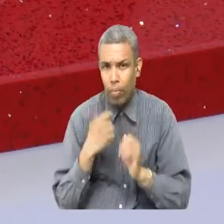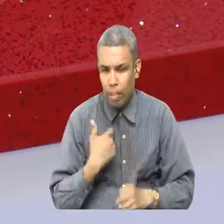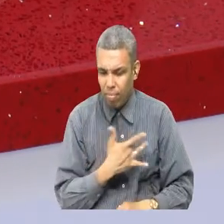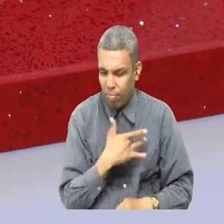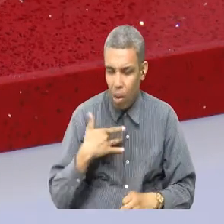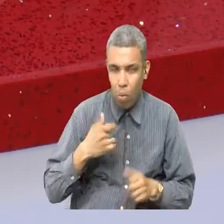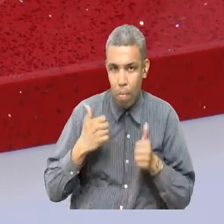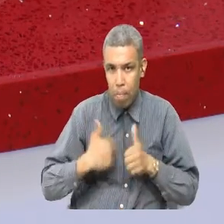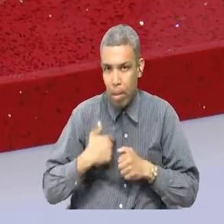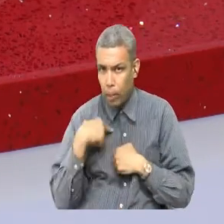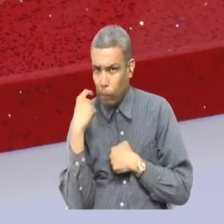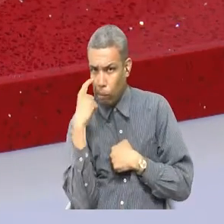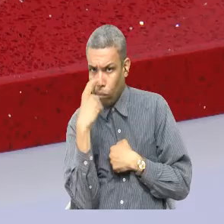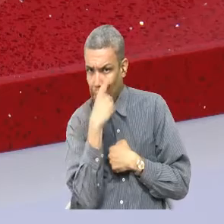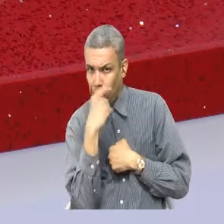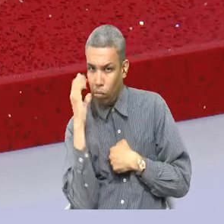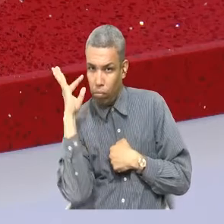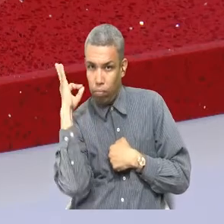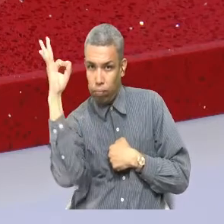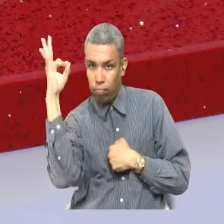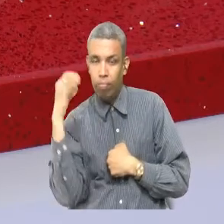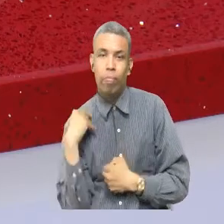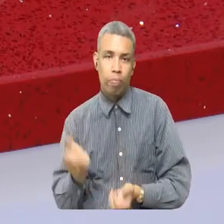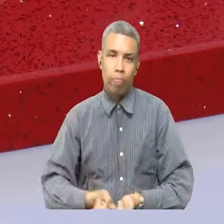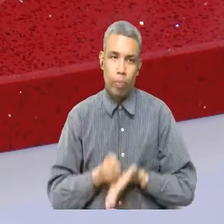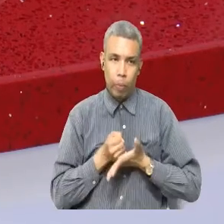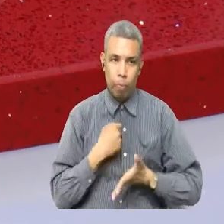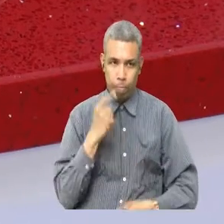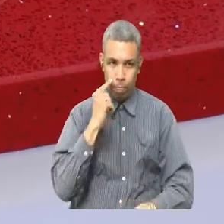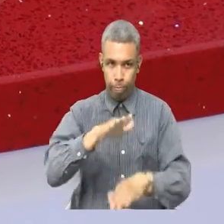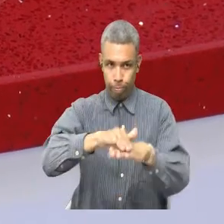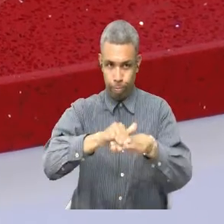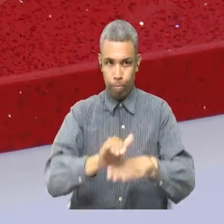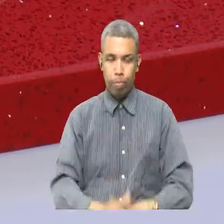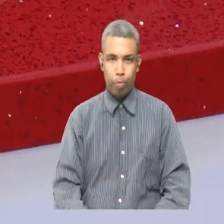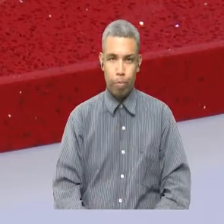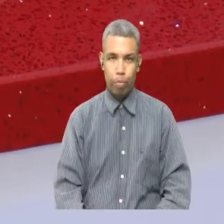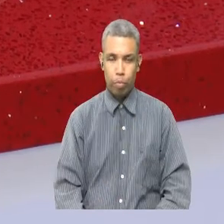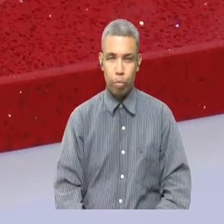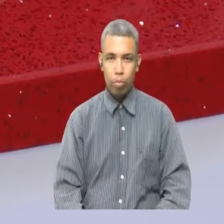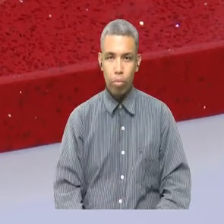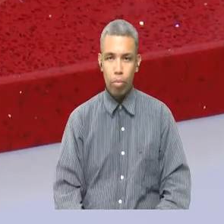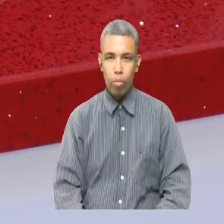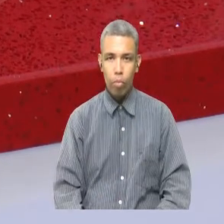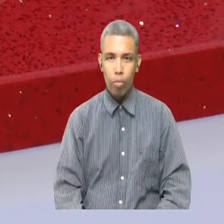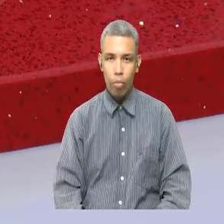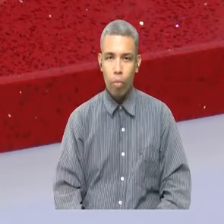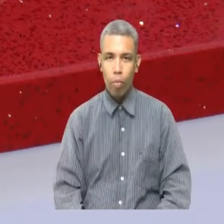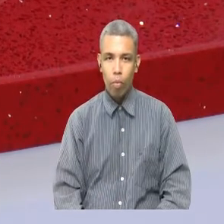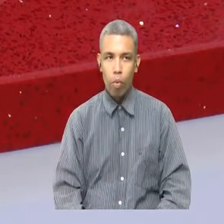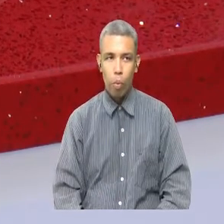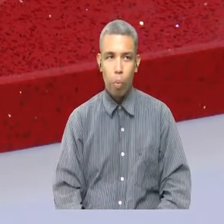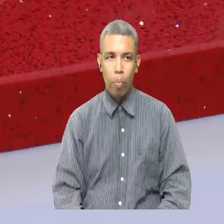ponerla si quieres coronar el postre con la uchuva. Sí, la idea es que la hojita sea de decoración.